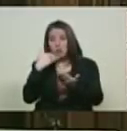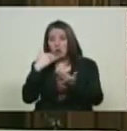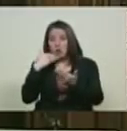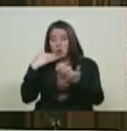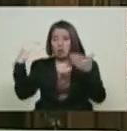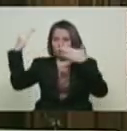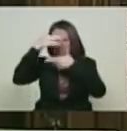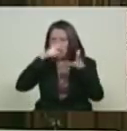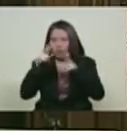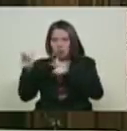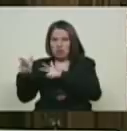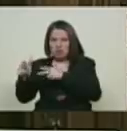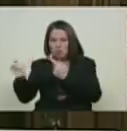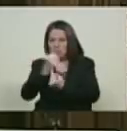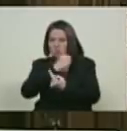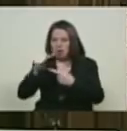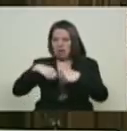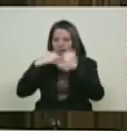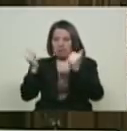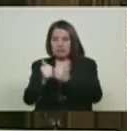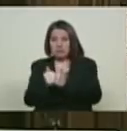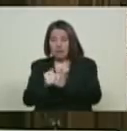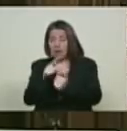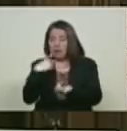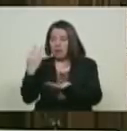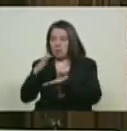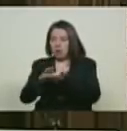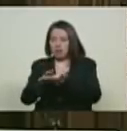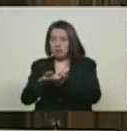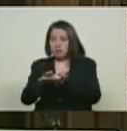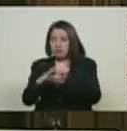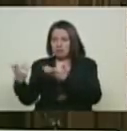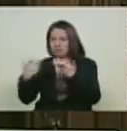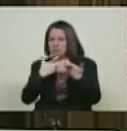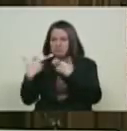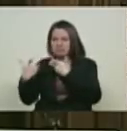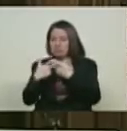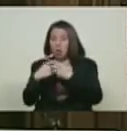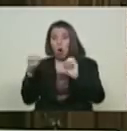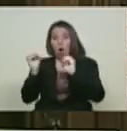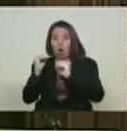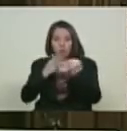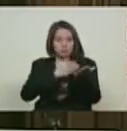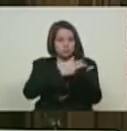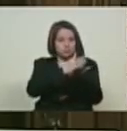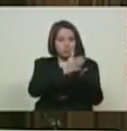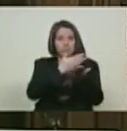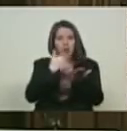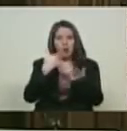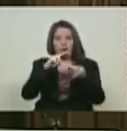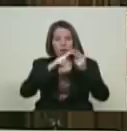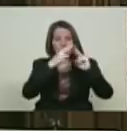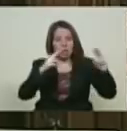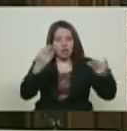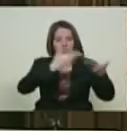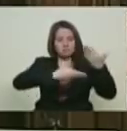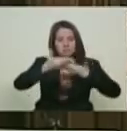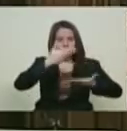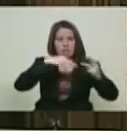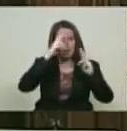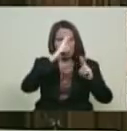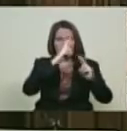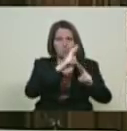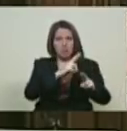violencia, la muerte, el enfrentamiento armado o la paz, la convivencia, el respeto,